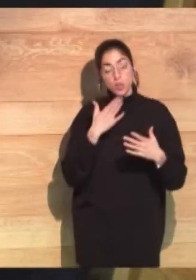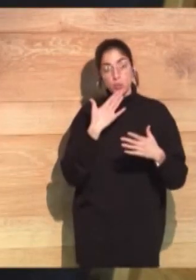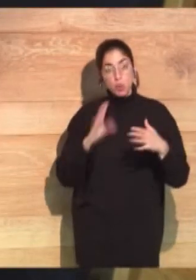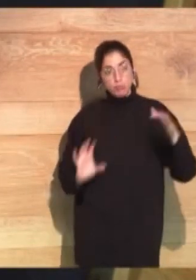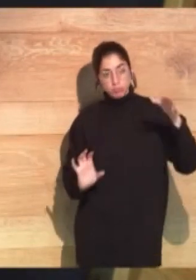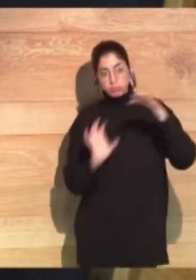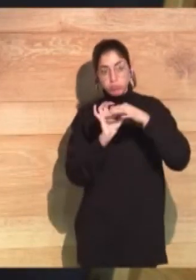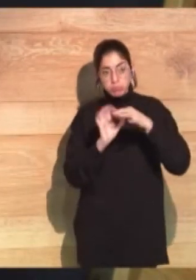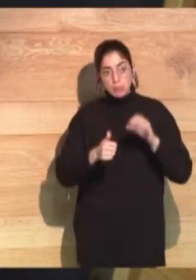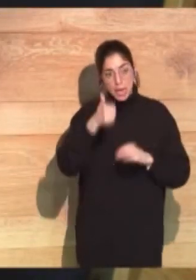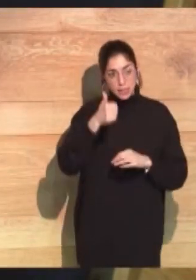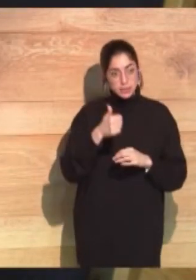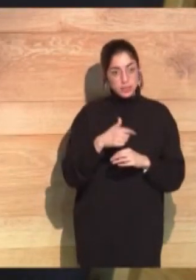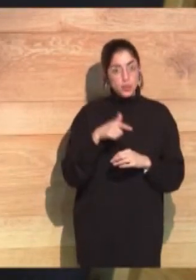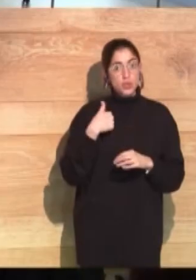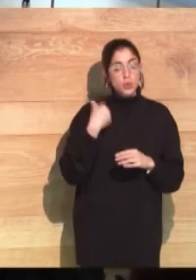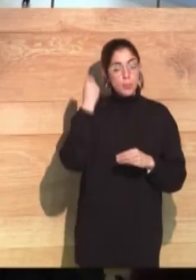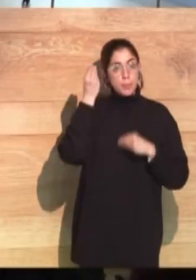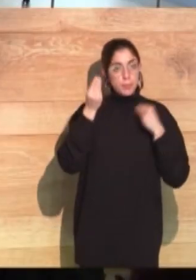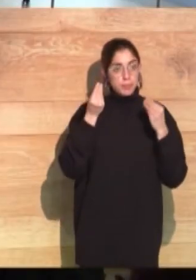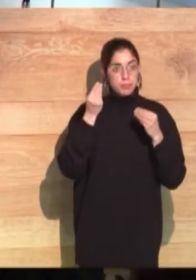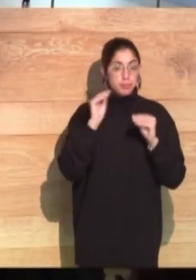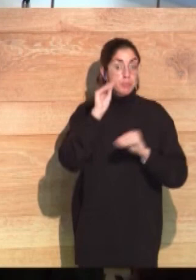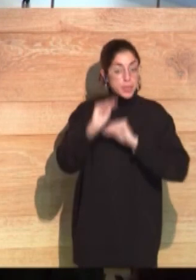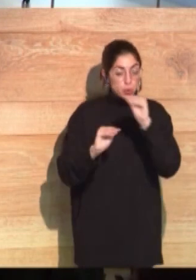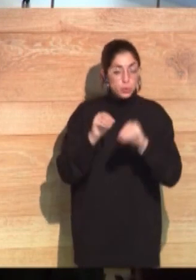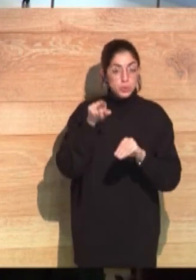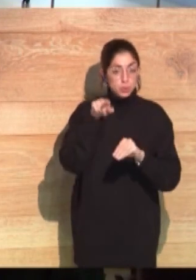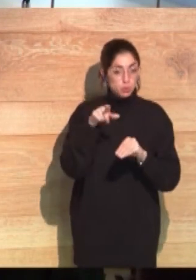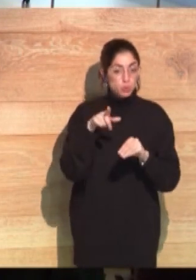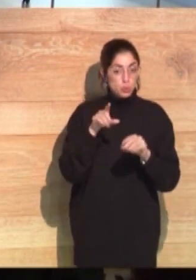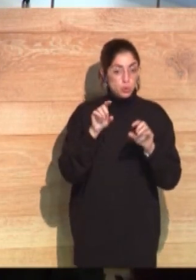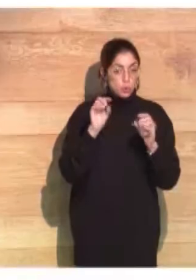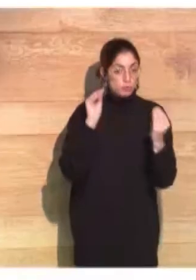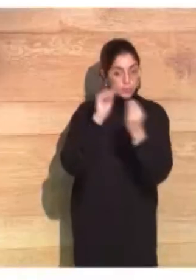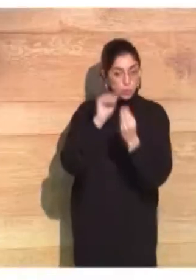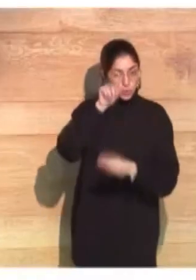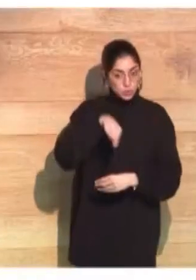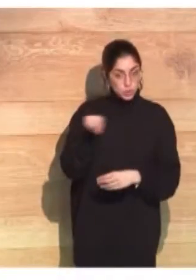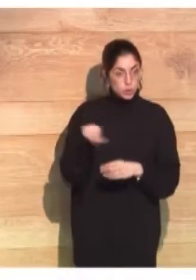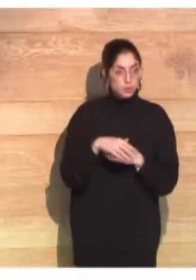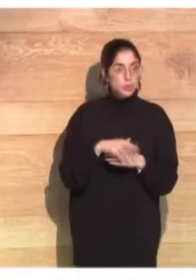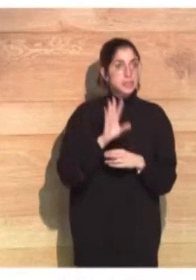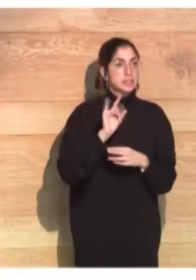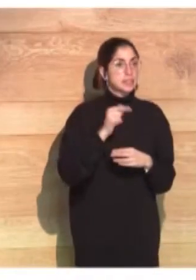Y le pregunto si usted tiene esta misma percepción. Sí, estoy de acuerdo con usted.